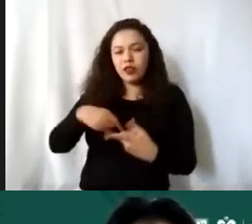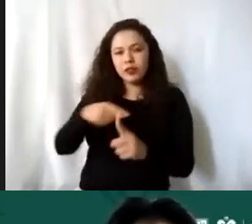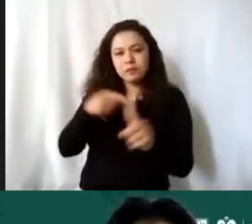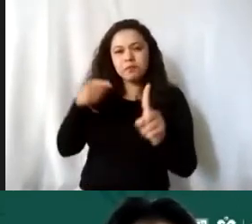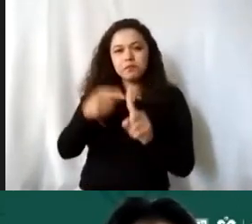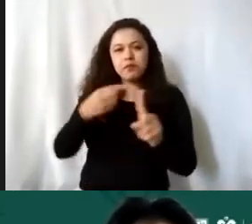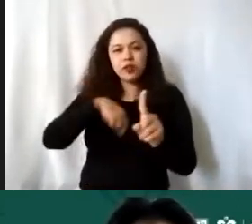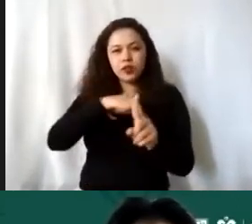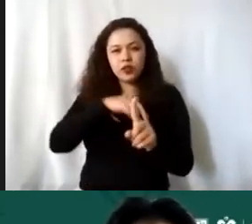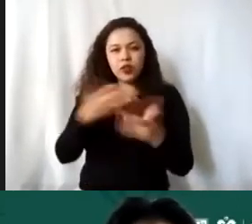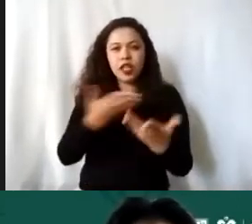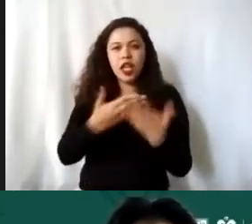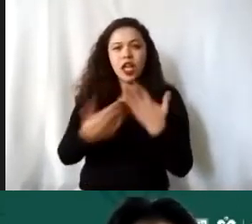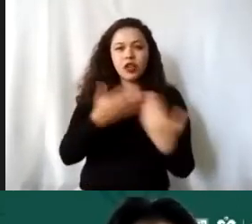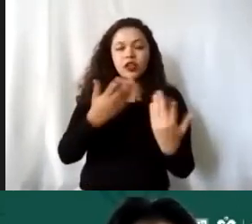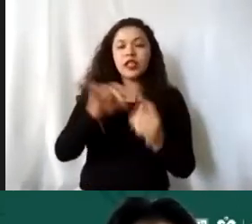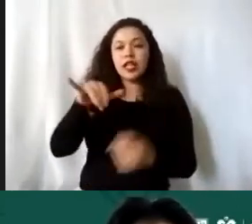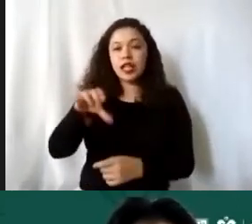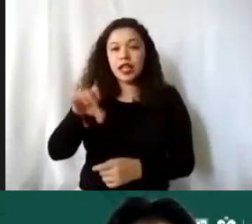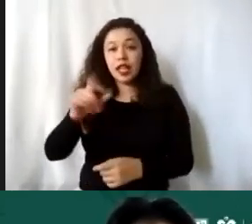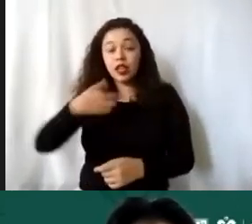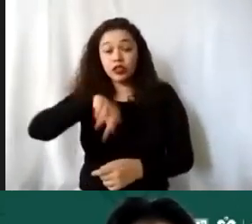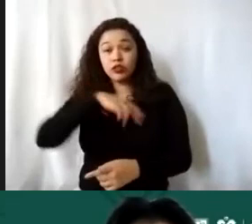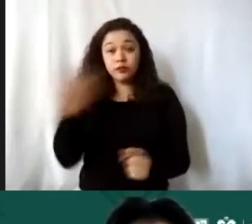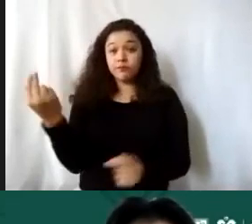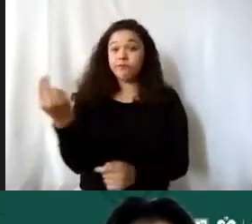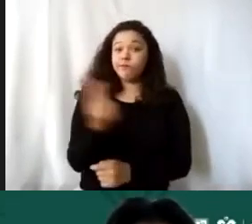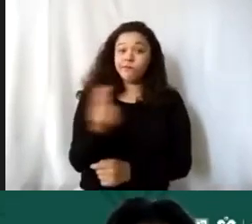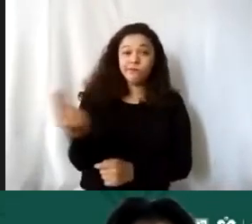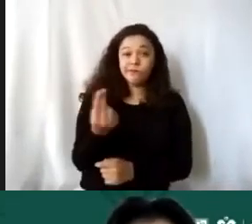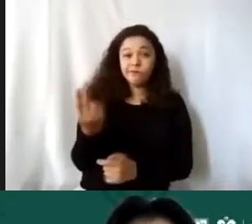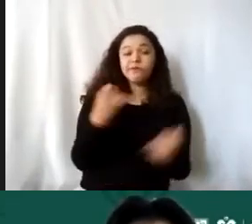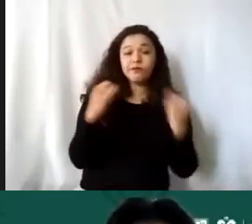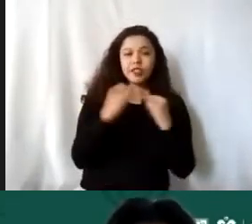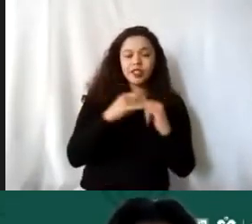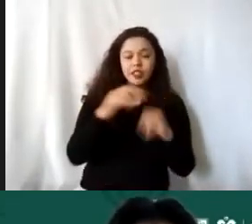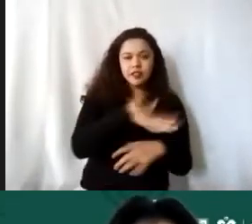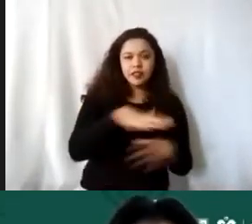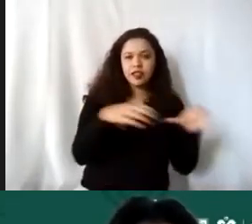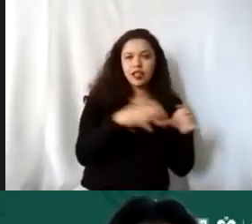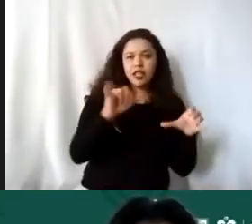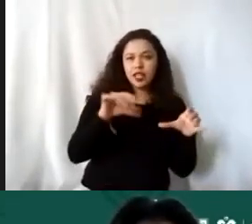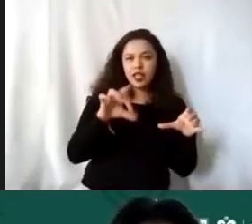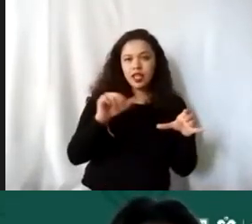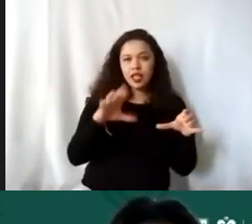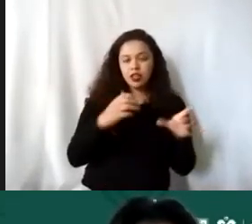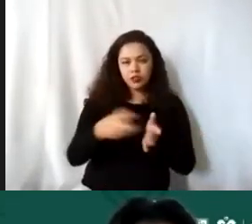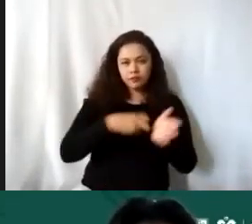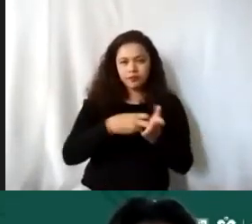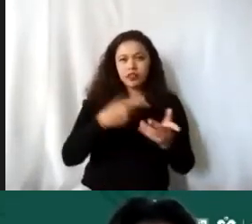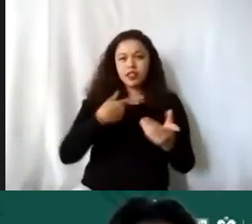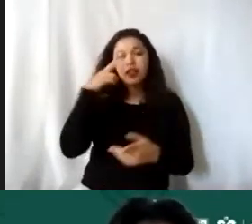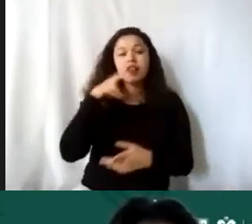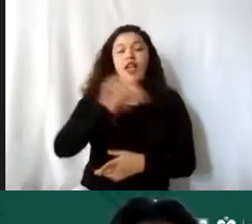mover y actualizar los indicadores a lo que realmente está necesitando nuestra población, y que se vea el profesionalismo de